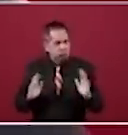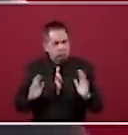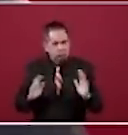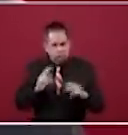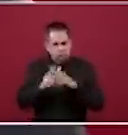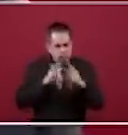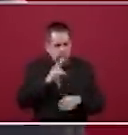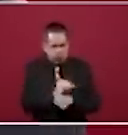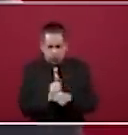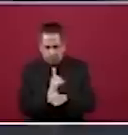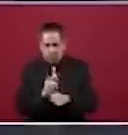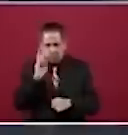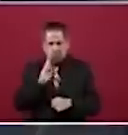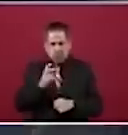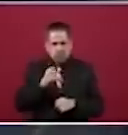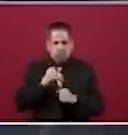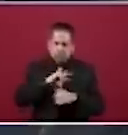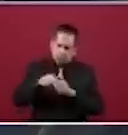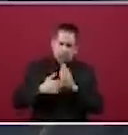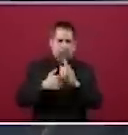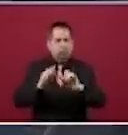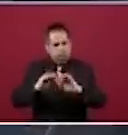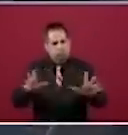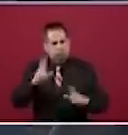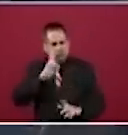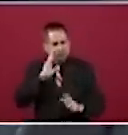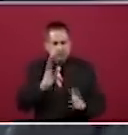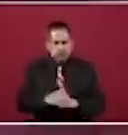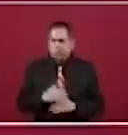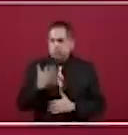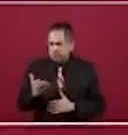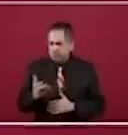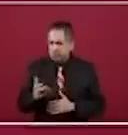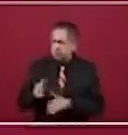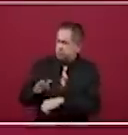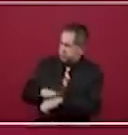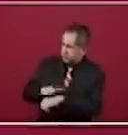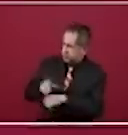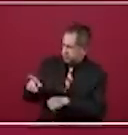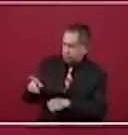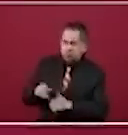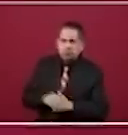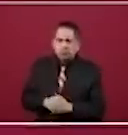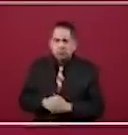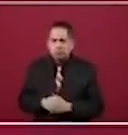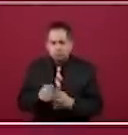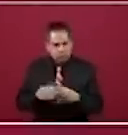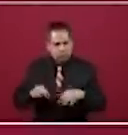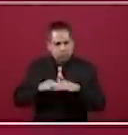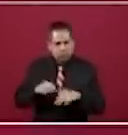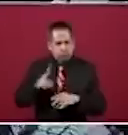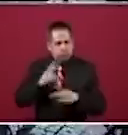se va a investigar y se aclara todo. Entonces, en este caso, sería importante